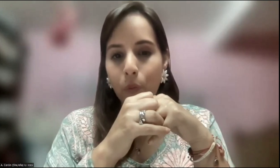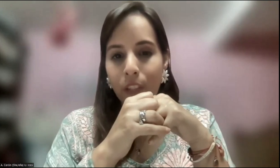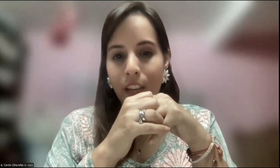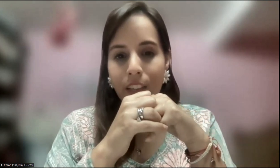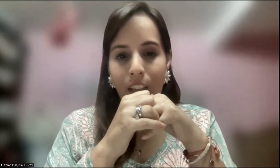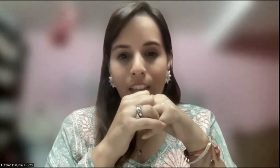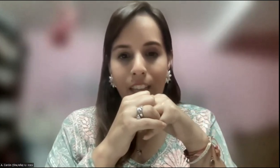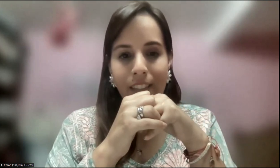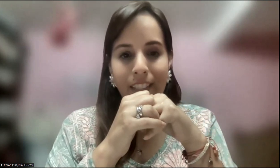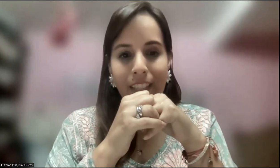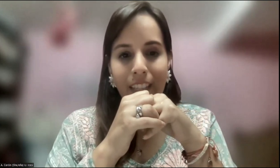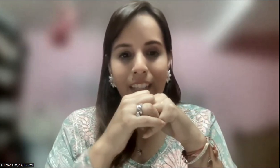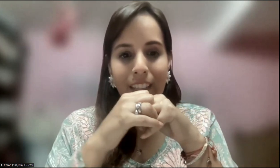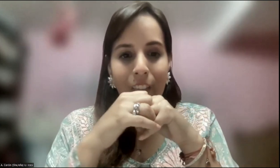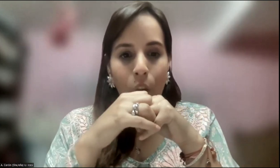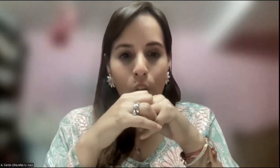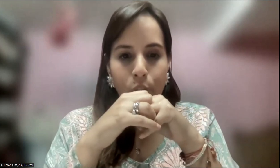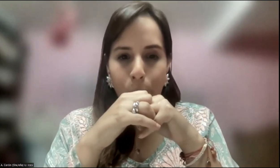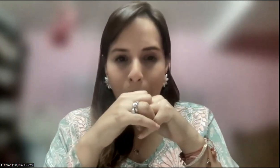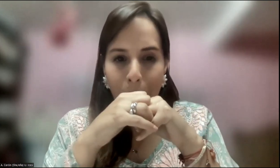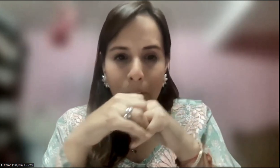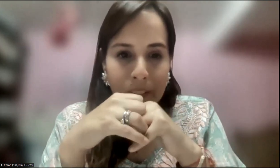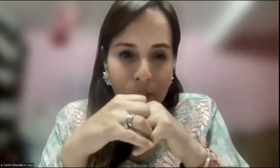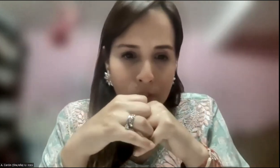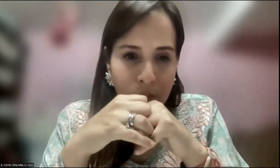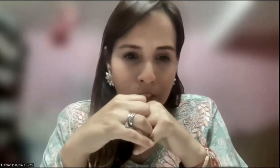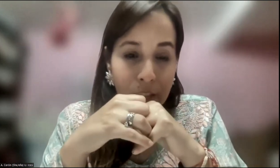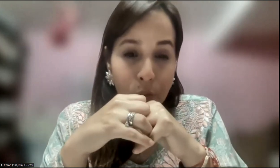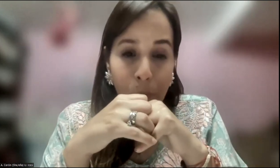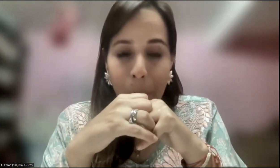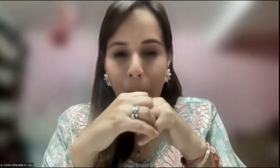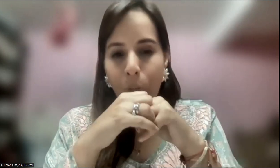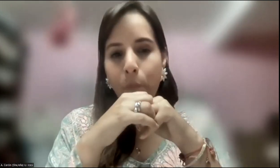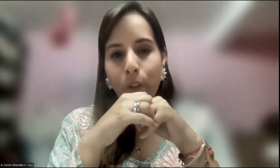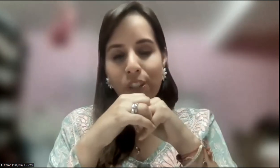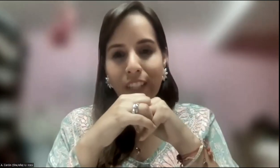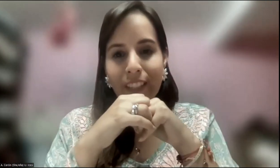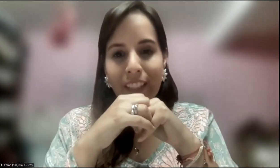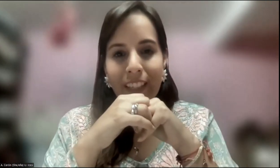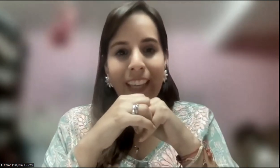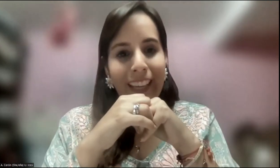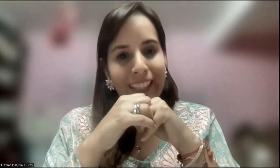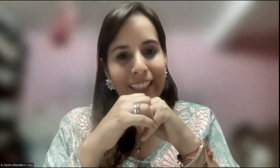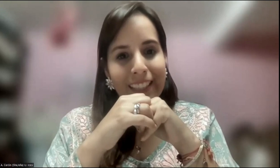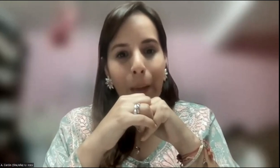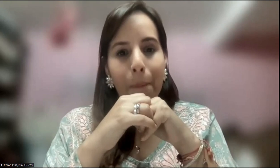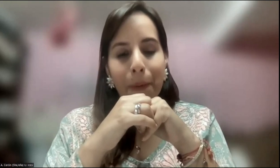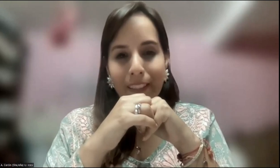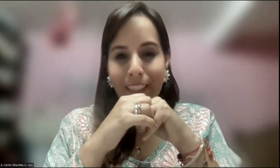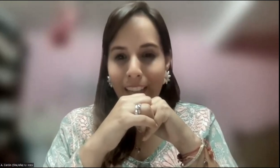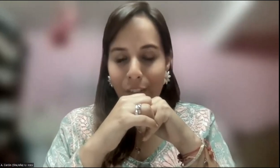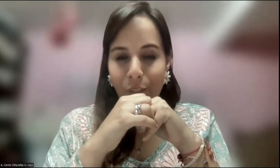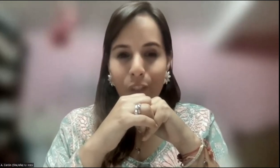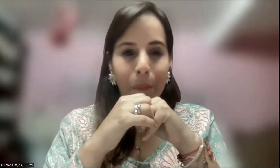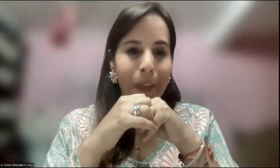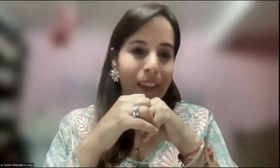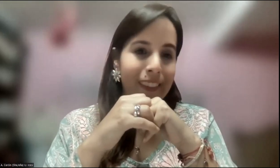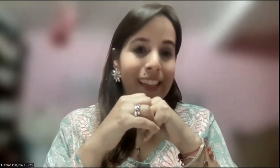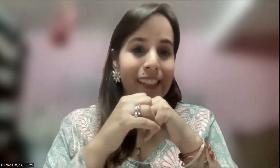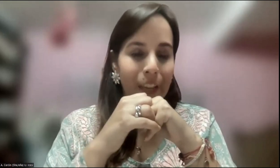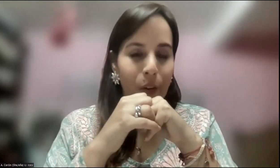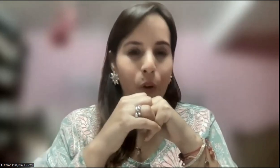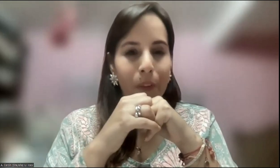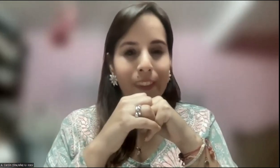Banco Mundial Hans y all super super vior project y aquí está Marta Castro